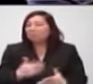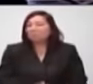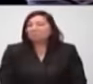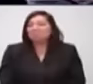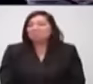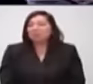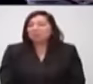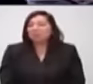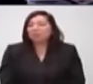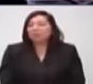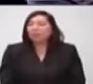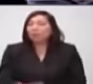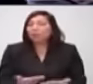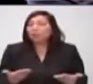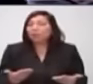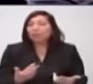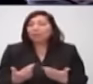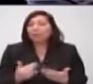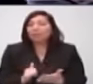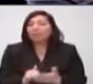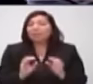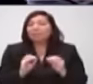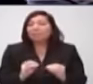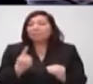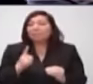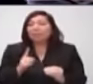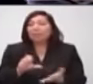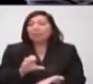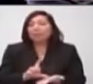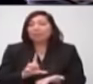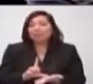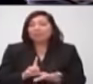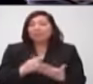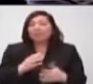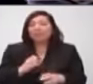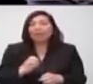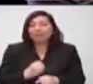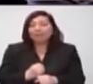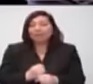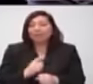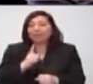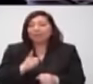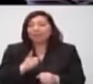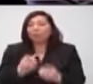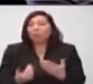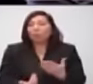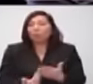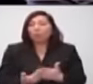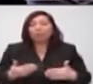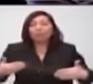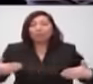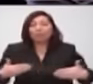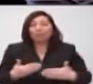buen tiempo, y una de las alternativas que se está planteando para la ciudad de Lima, que ya está en ejecución, es la nueva